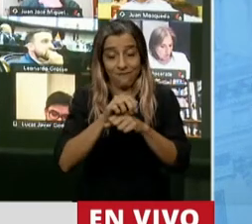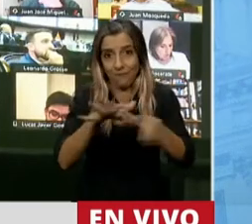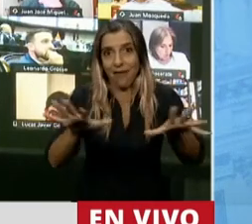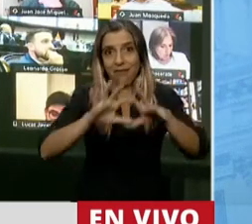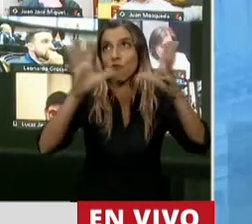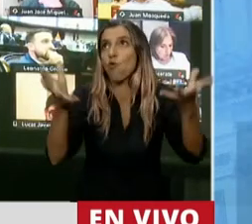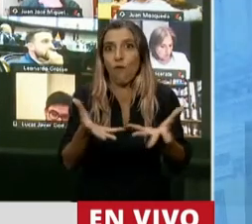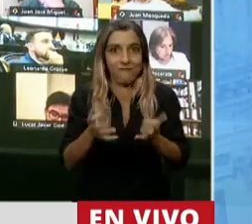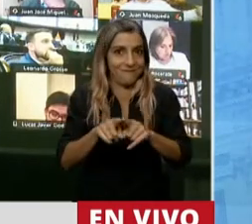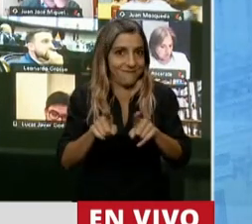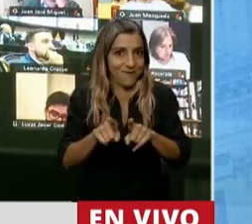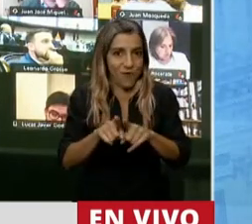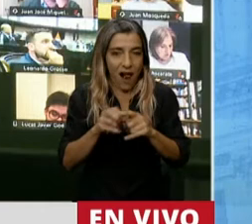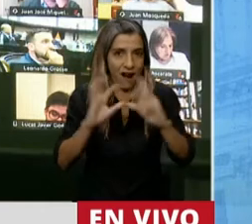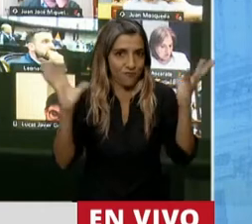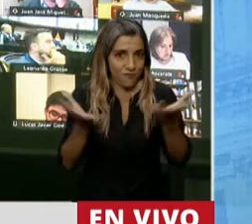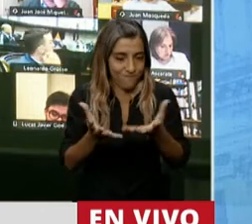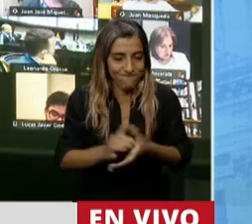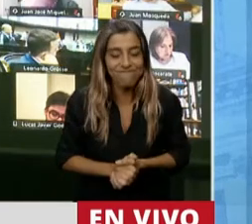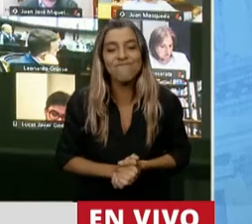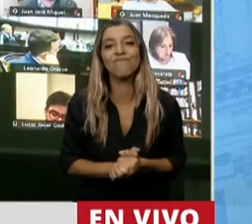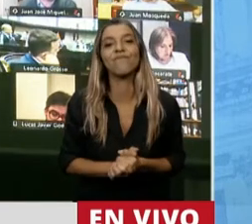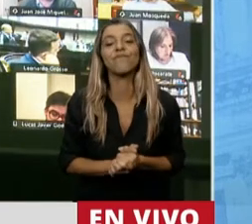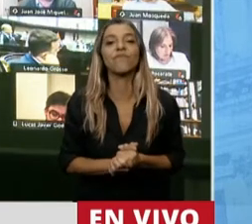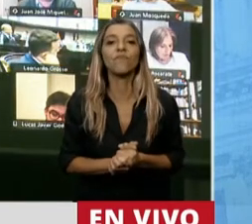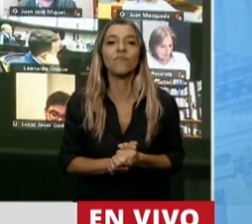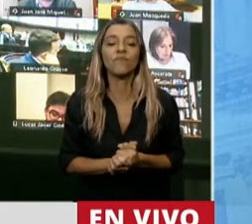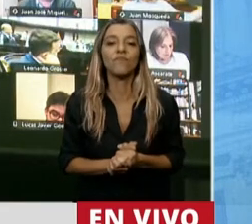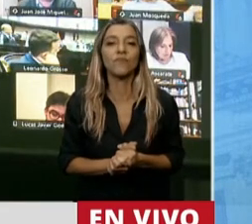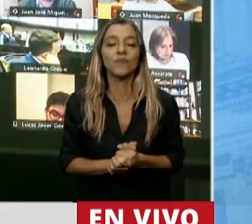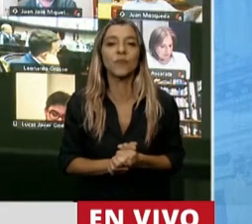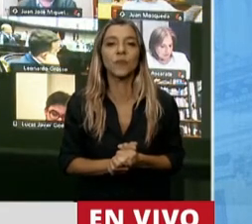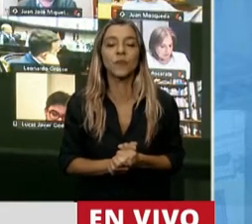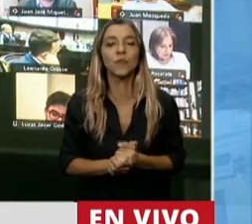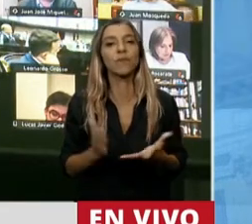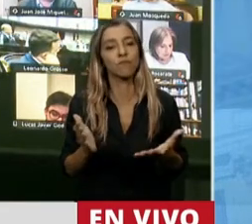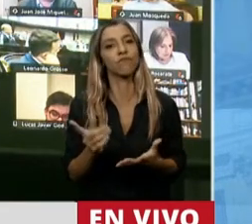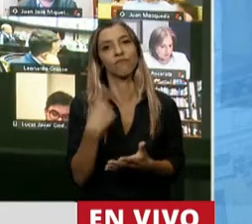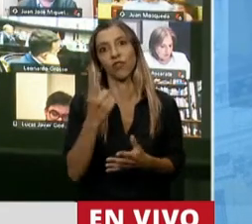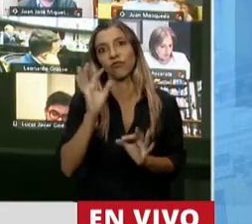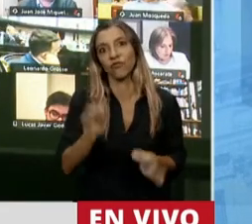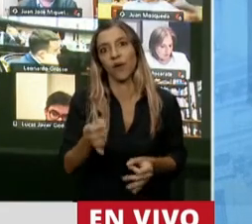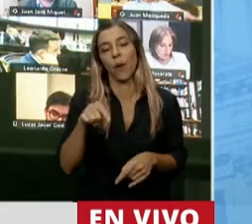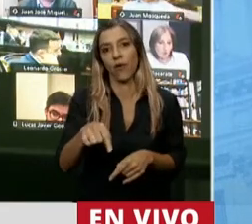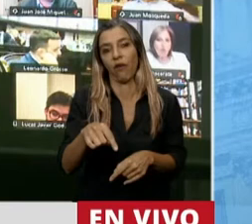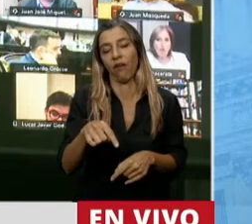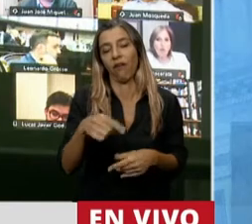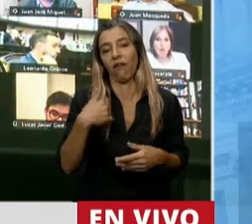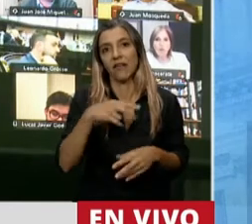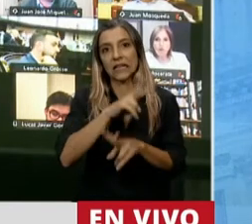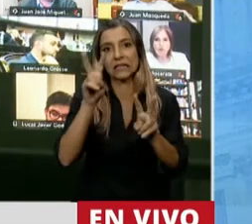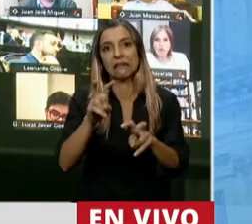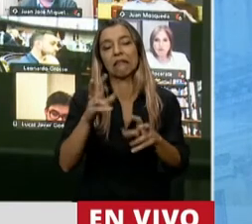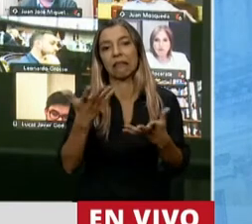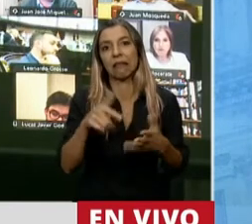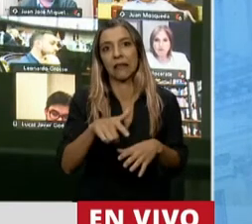zoonótico. Van, en realidad, obviamente, más que inocente, es una postura